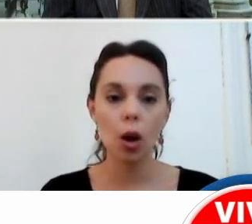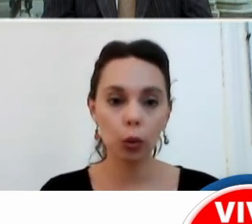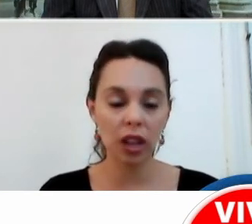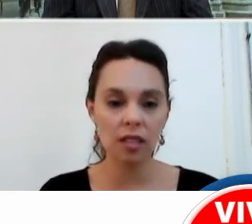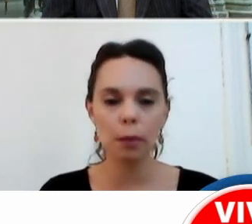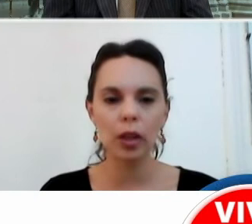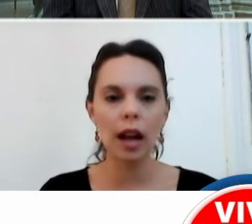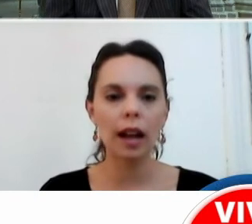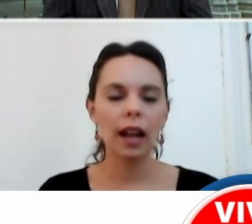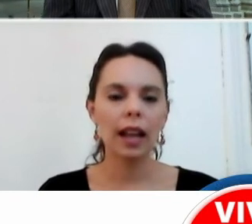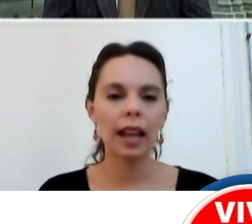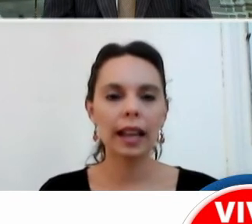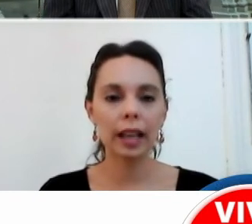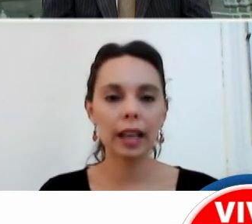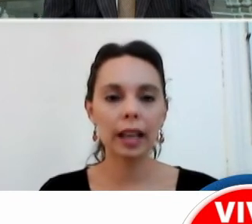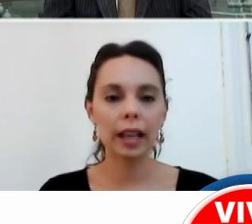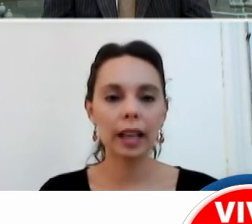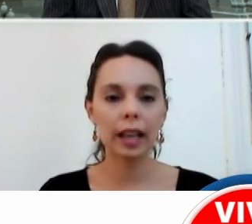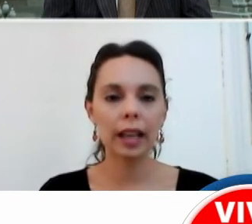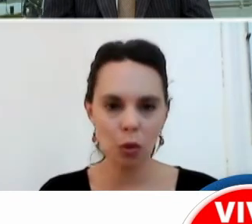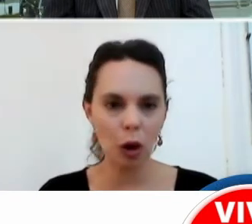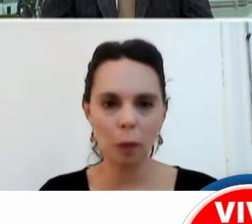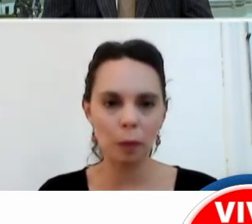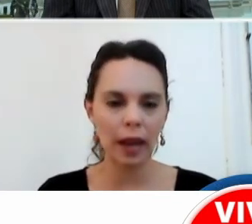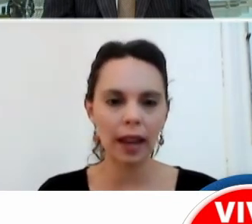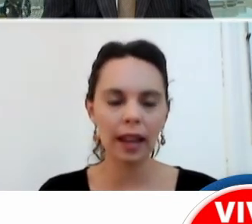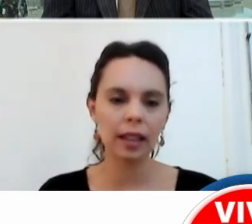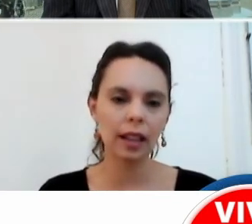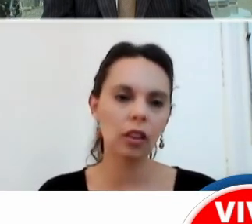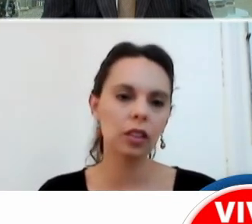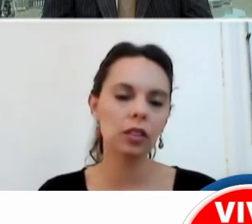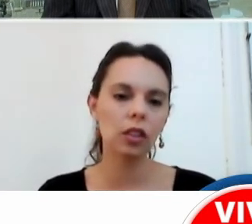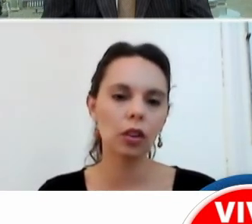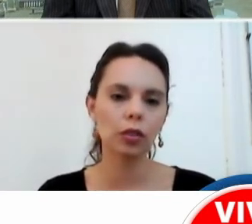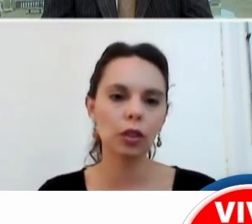Economía. Usted recién ponía el ejemplo de Grecia, y si uno ve